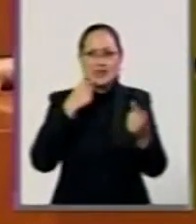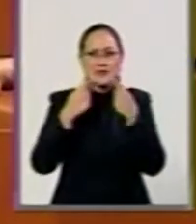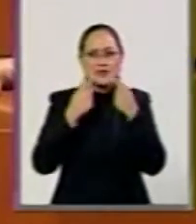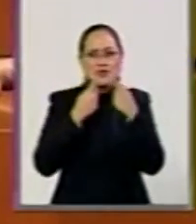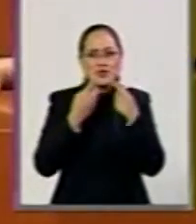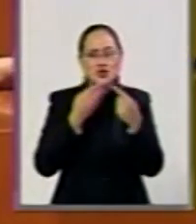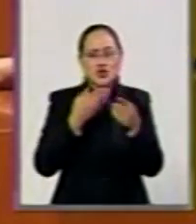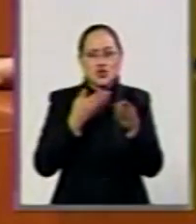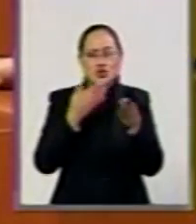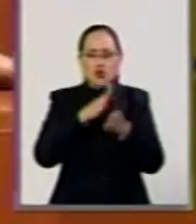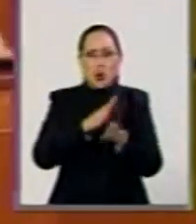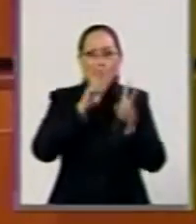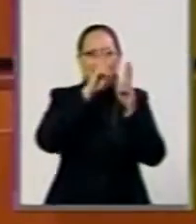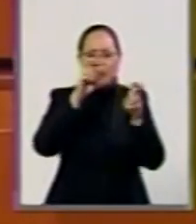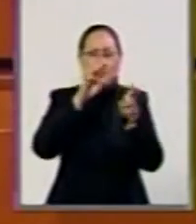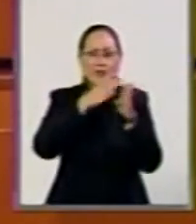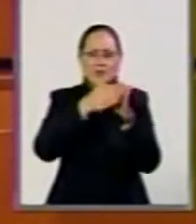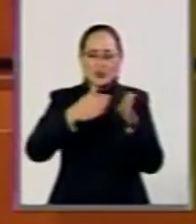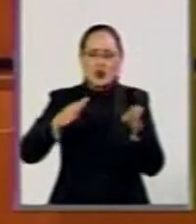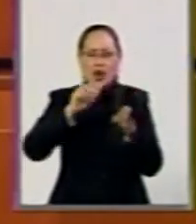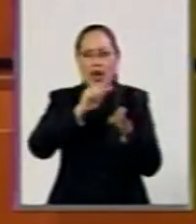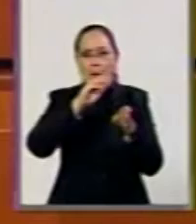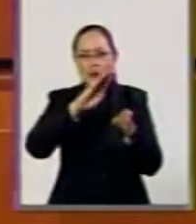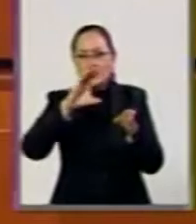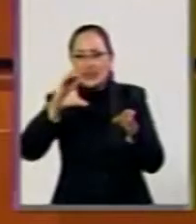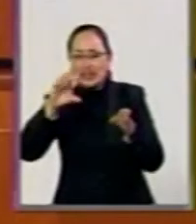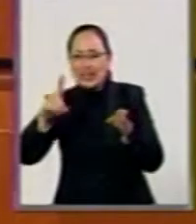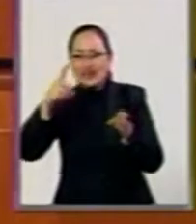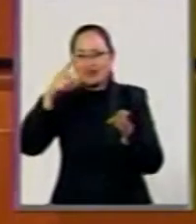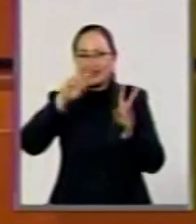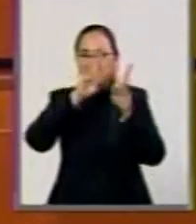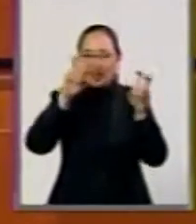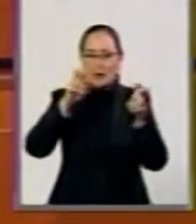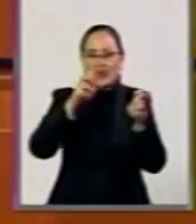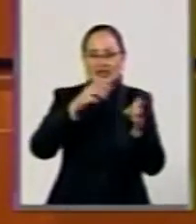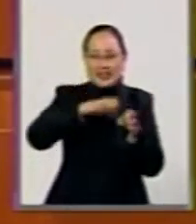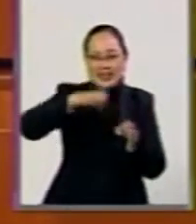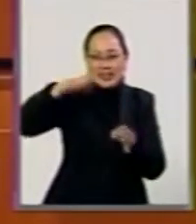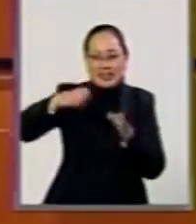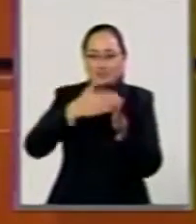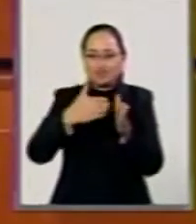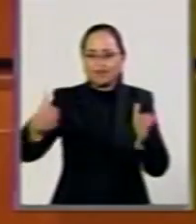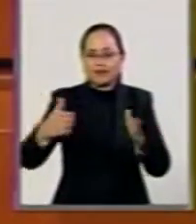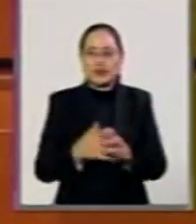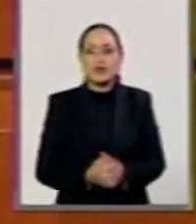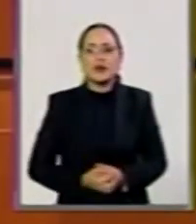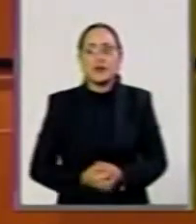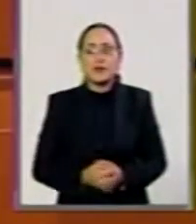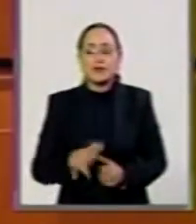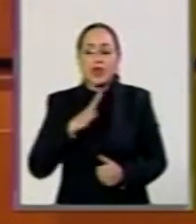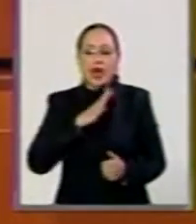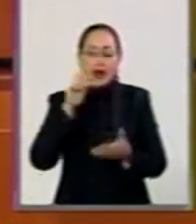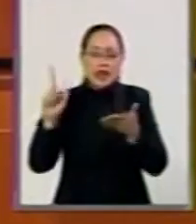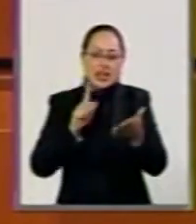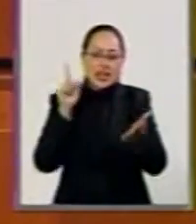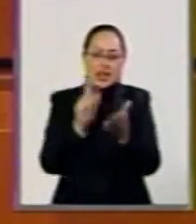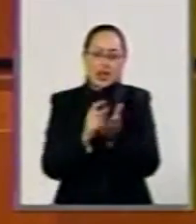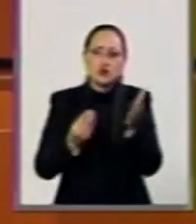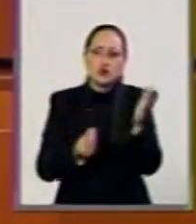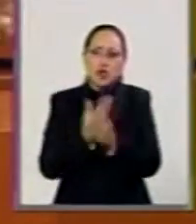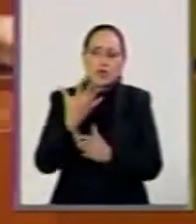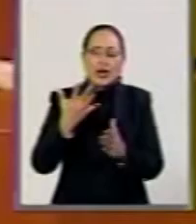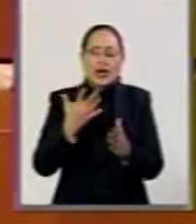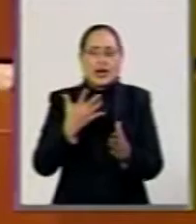los lineamientos de clasificación de contenidos? Que a pesar de toda la nueva legislación de la Ley